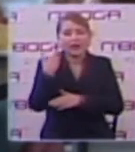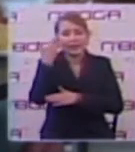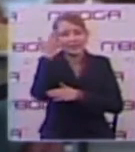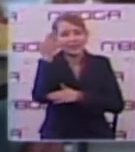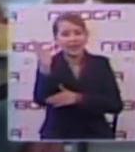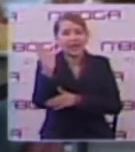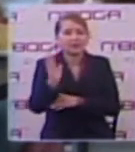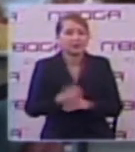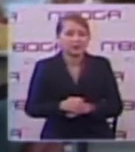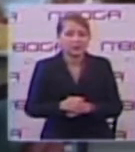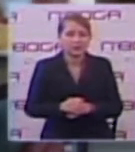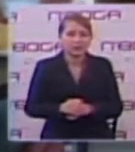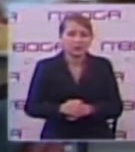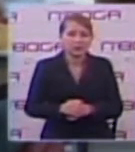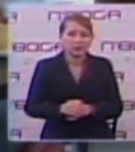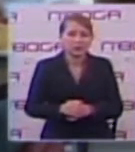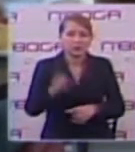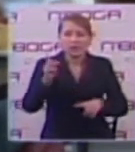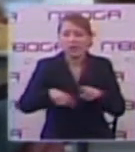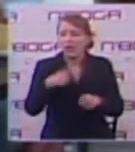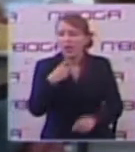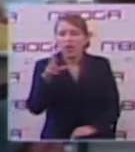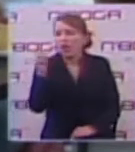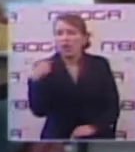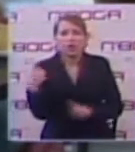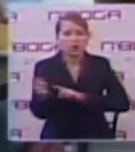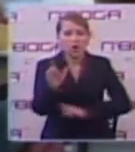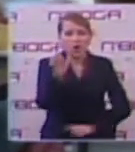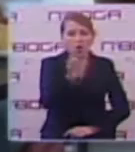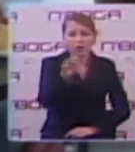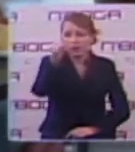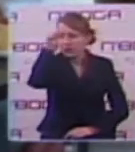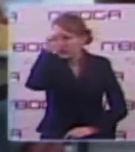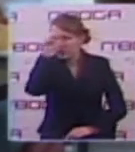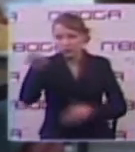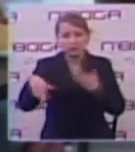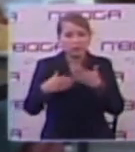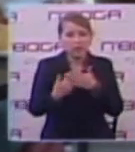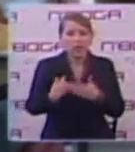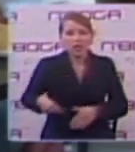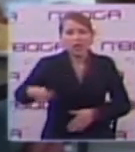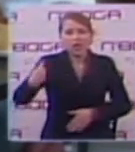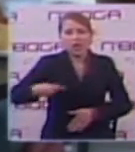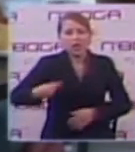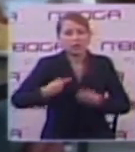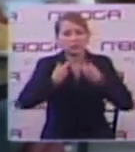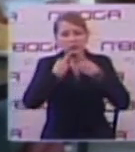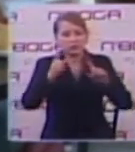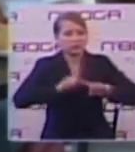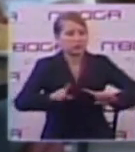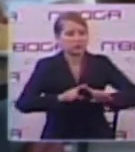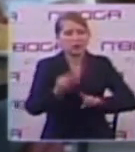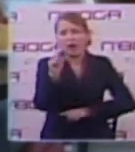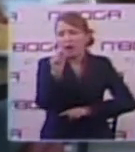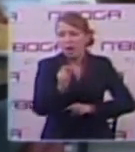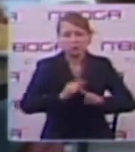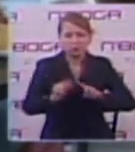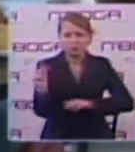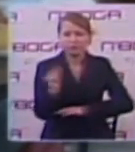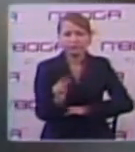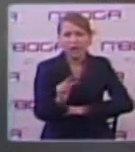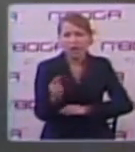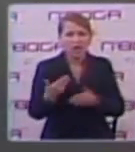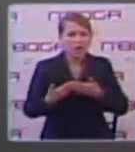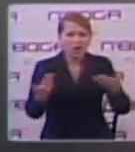tiene opción a no venir, ¿no? De lunes a domingo, cada día tenemos una promoción diferente y enfocada a distintos tipos